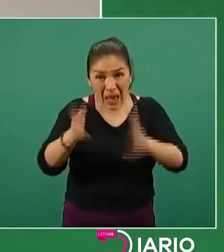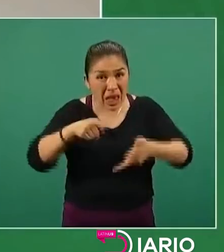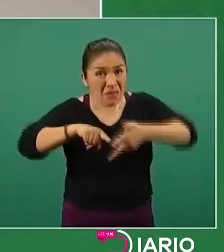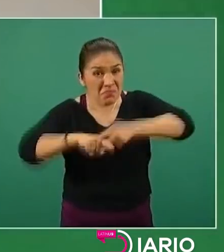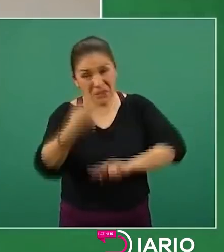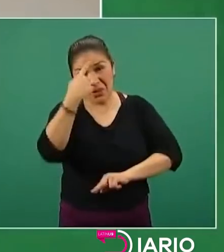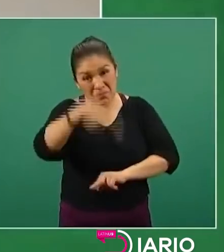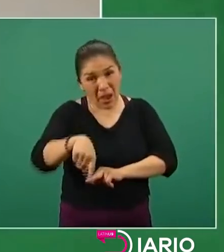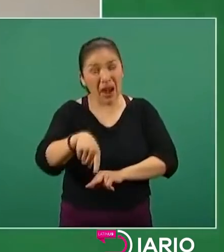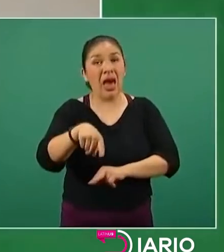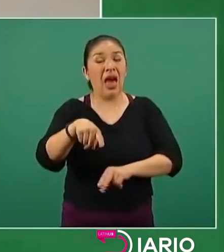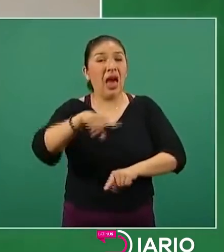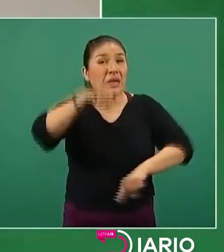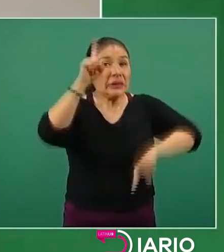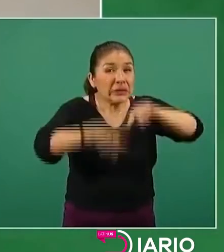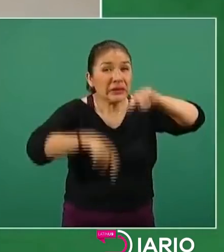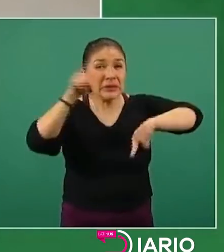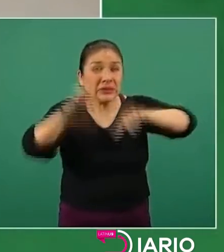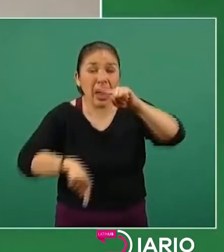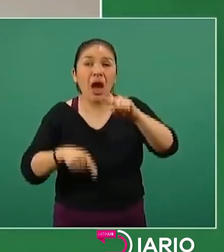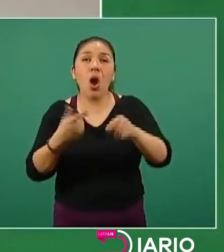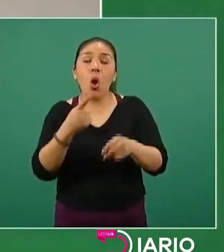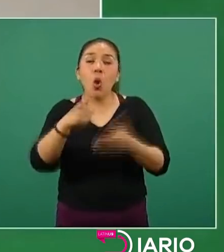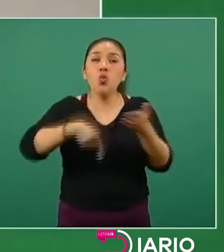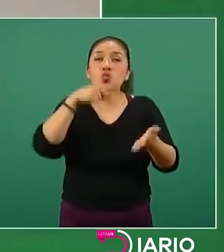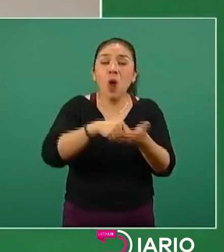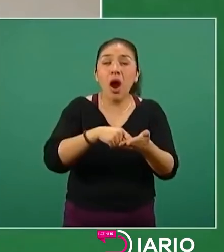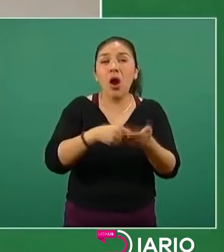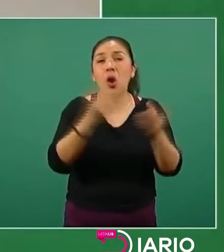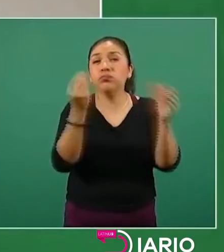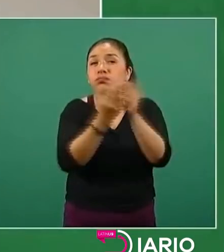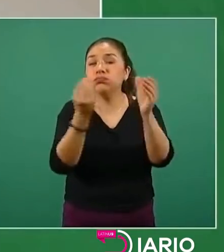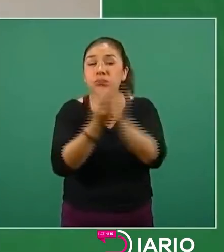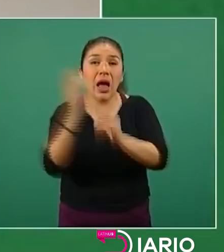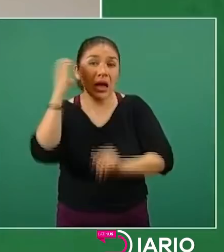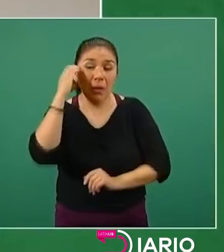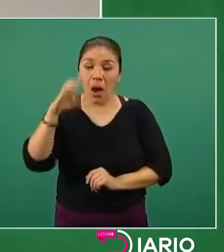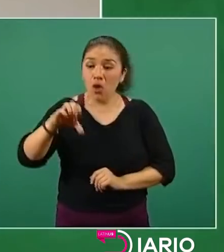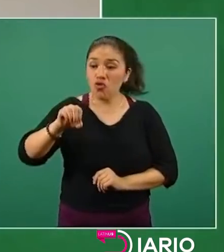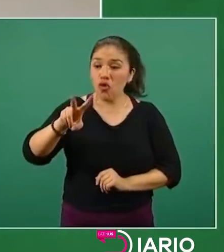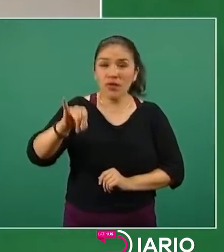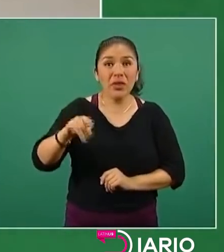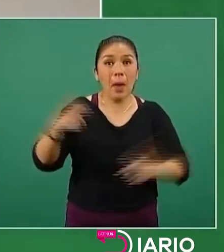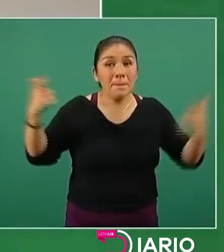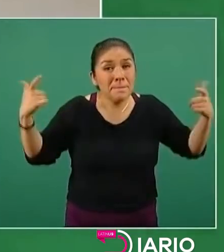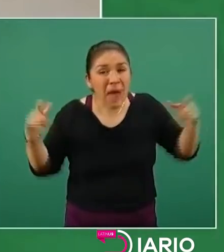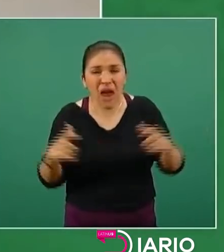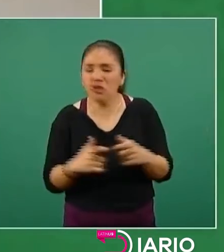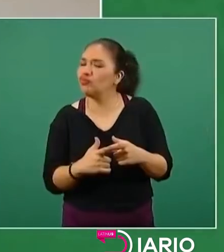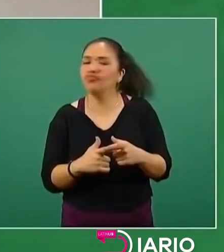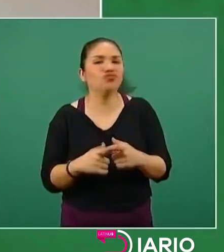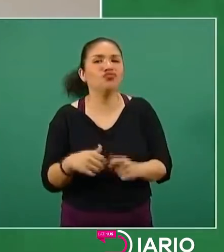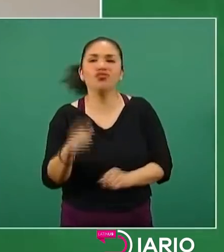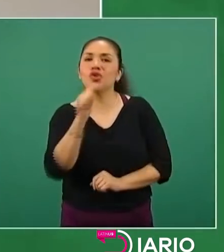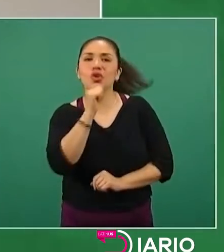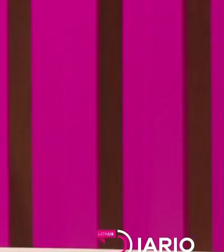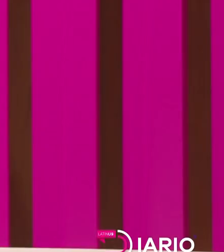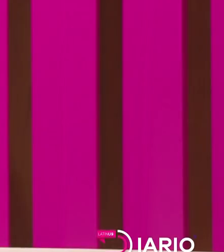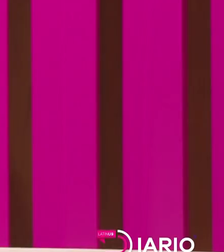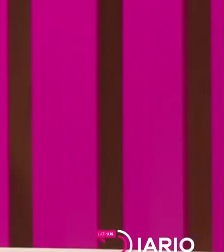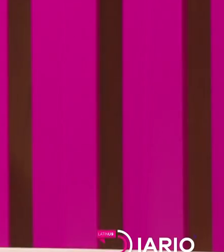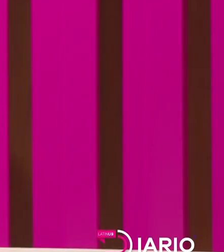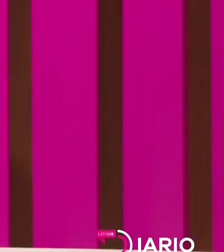procesos importantes de dejar de clasificar camas kobe o de disminuir su disponibilidad